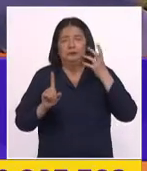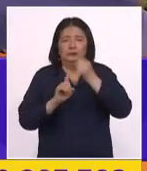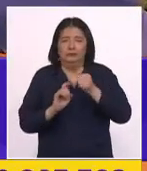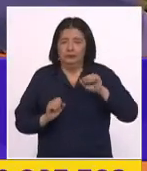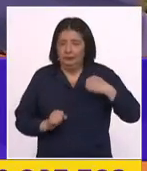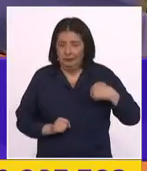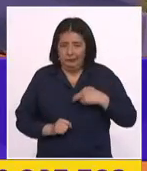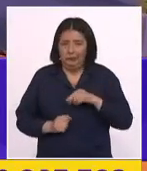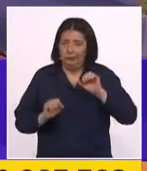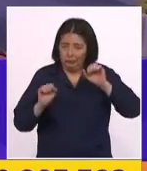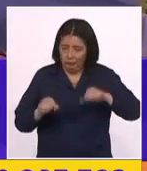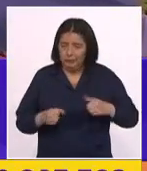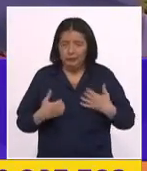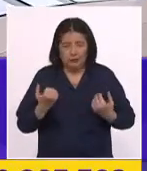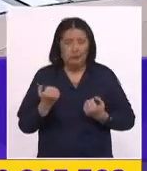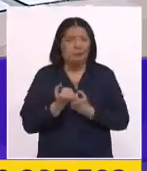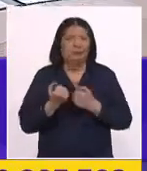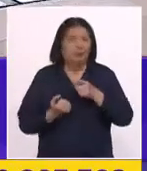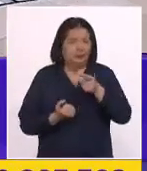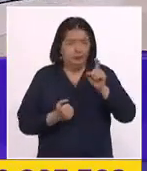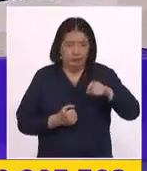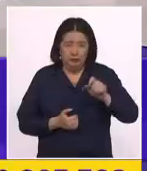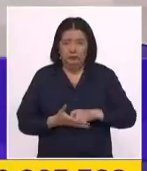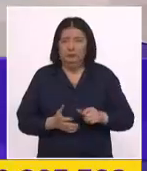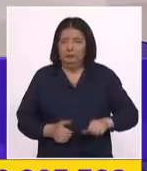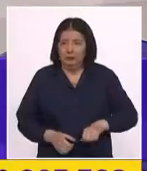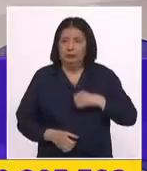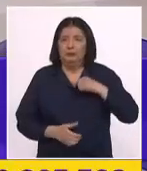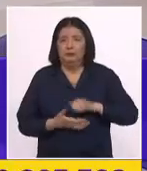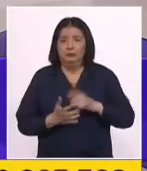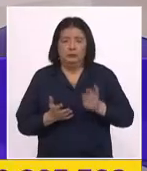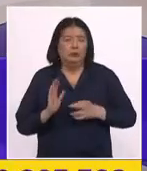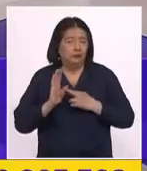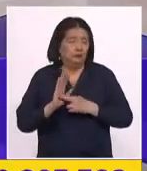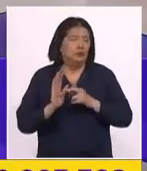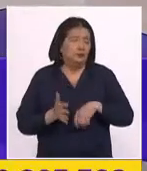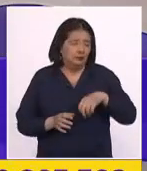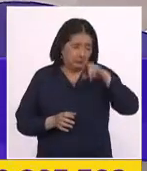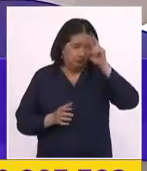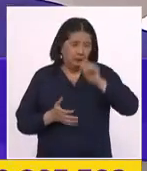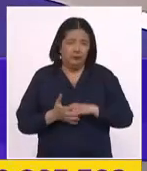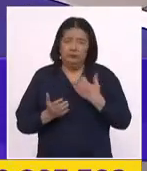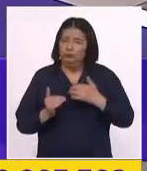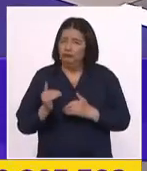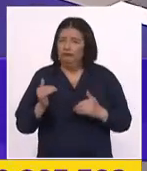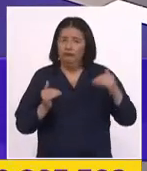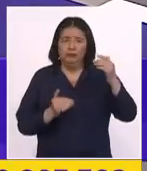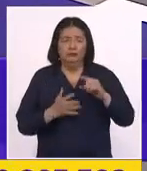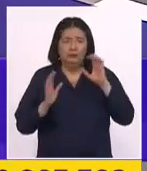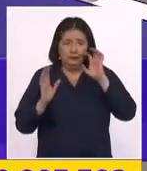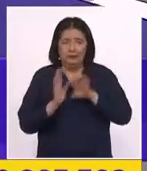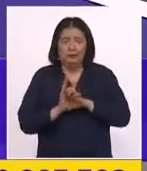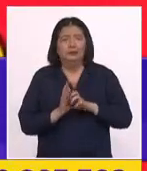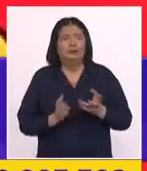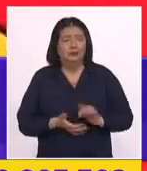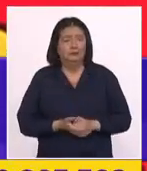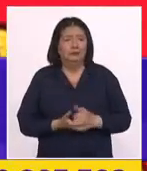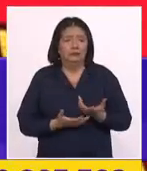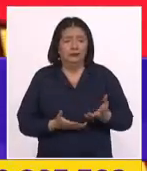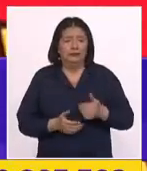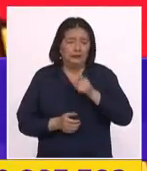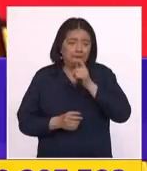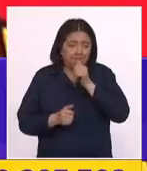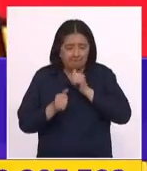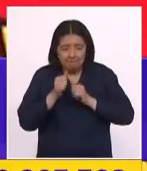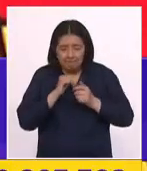con nosotros para lo que sea que necesites, porque de verdad nos llenas de orgullo. Has dejado el nombre del país en lo más alto posible y eres un ejemplo también de